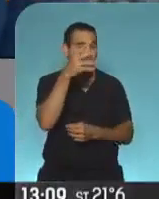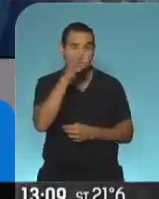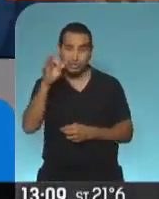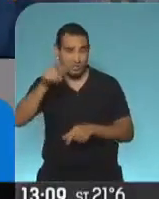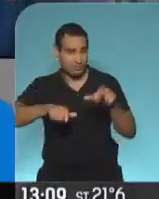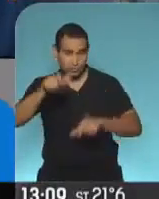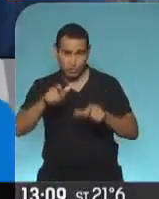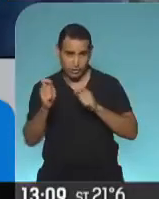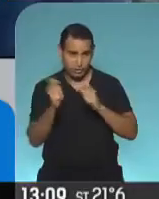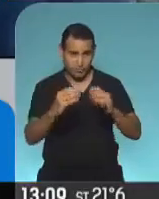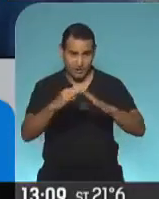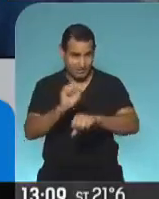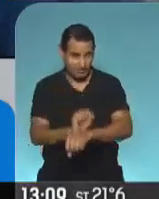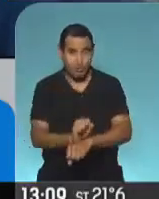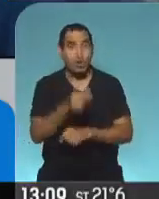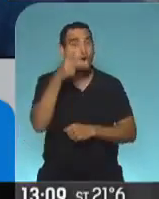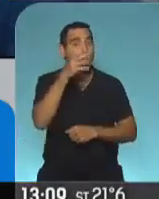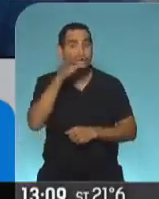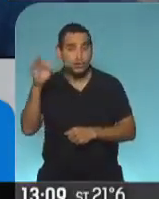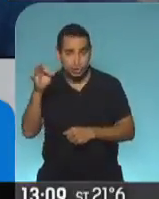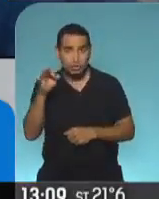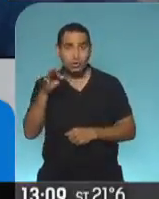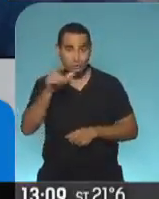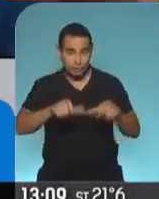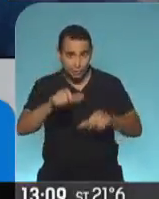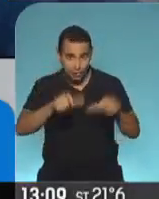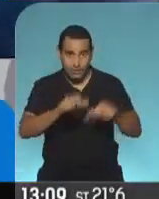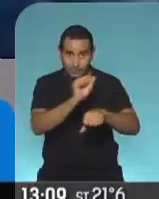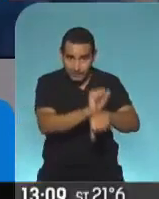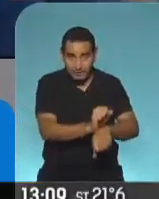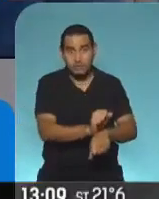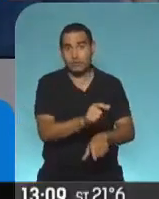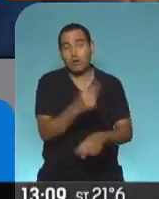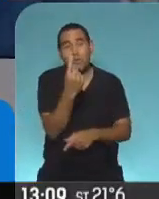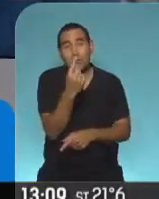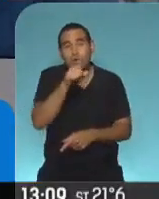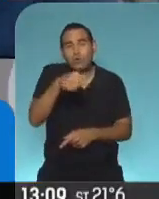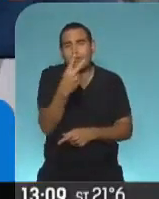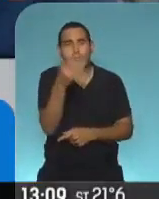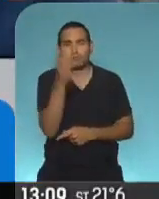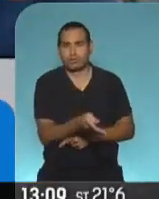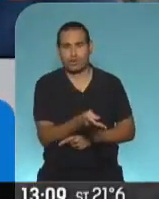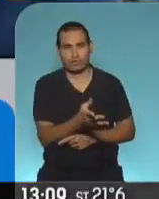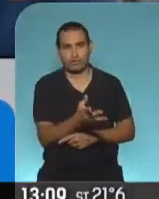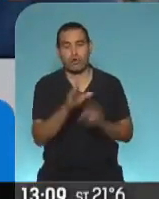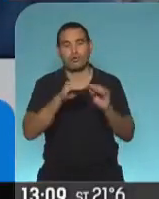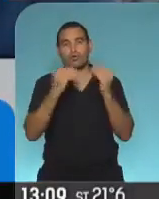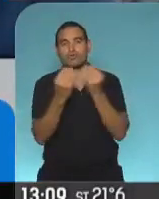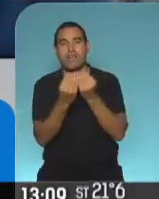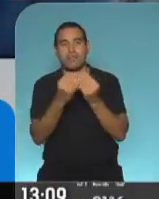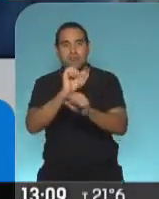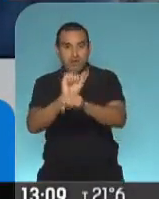casos. 800 casos que, vale la pena decir, son alrededor del 1,2% del total de la